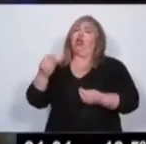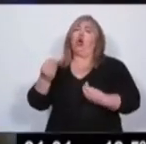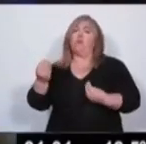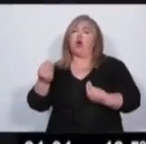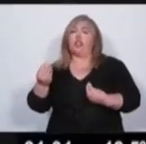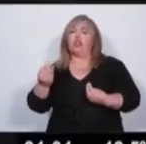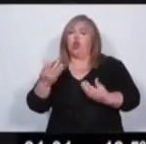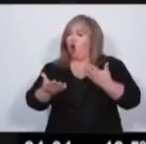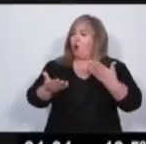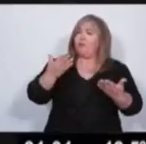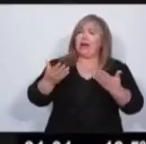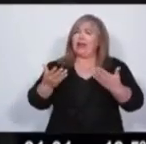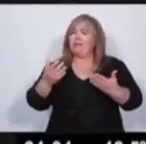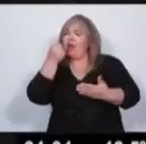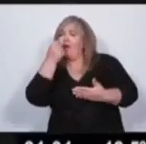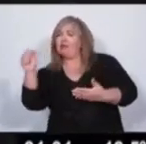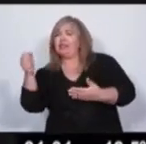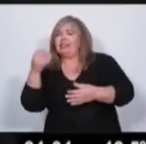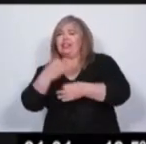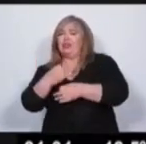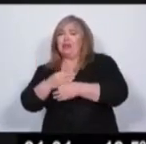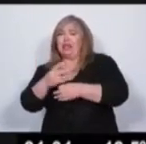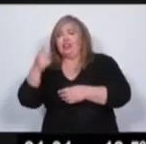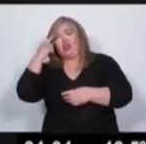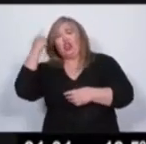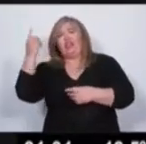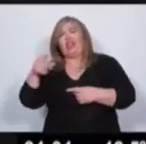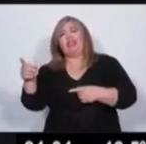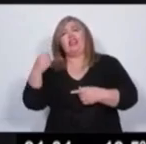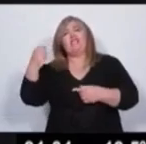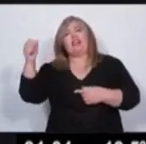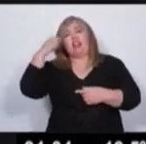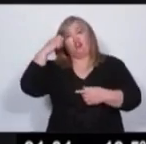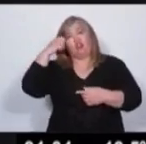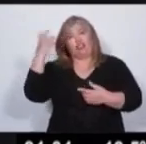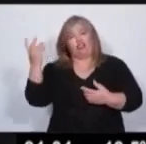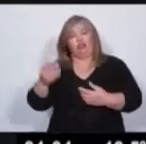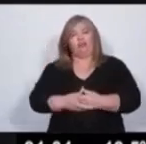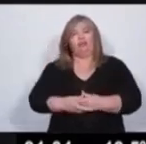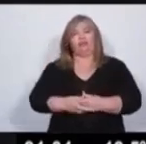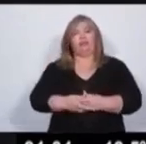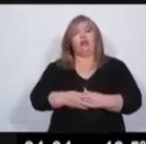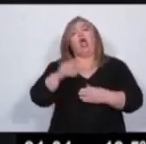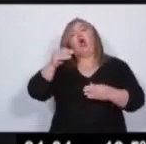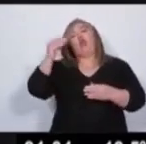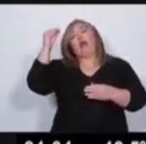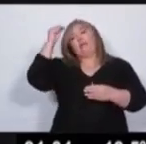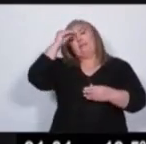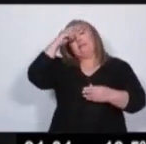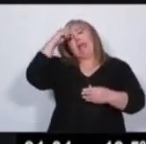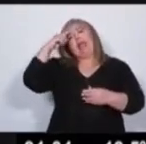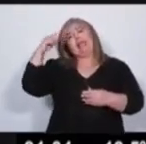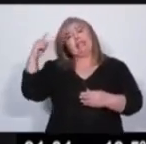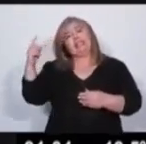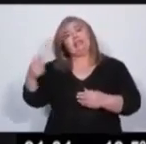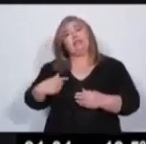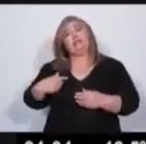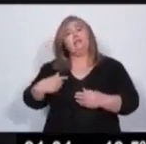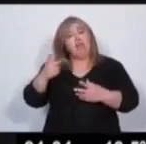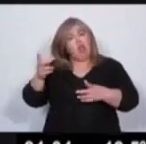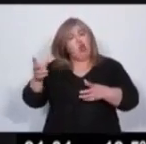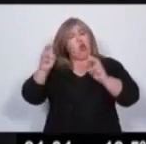Jiménez momento del candidato Omar París vieron cuando les dije que tercerizan los problemas